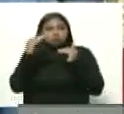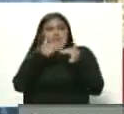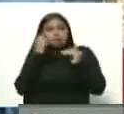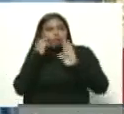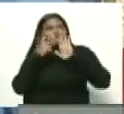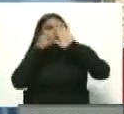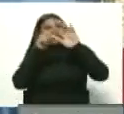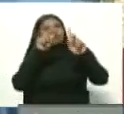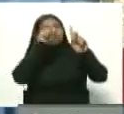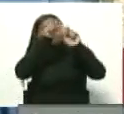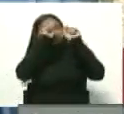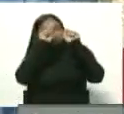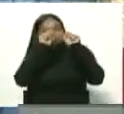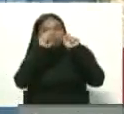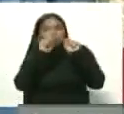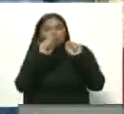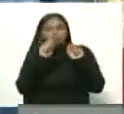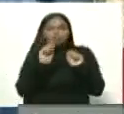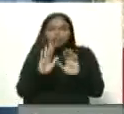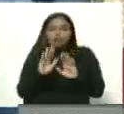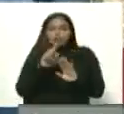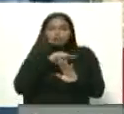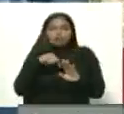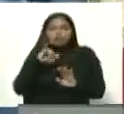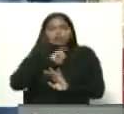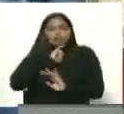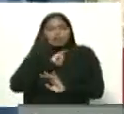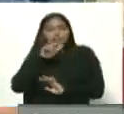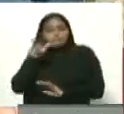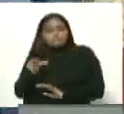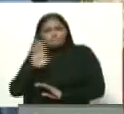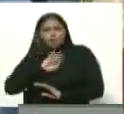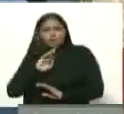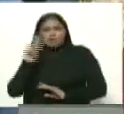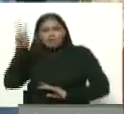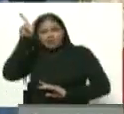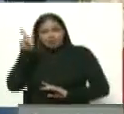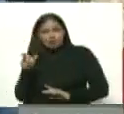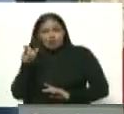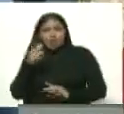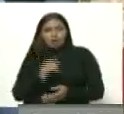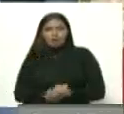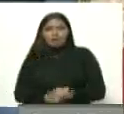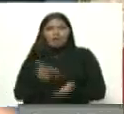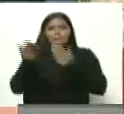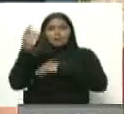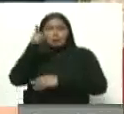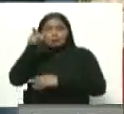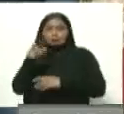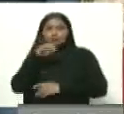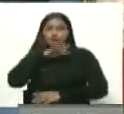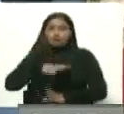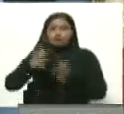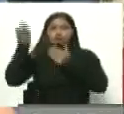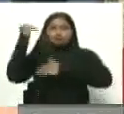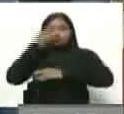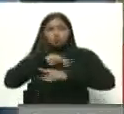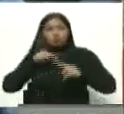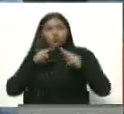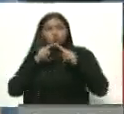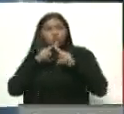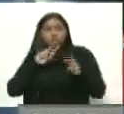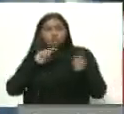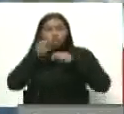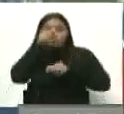la nuez de la identidad del venezolano. Es más que una figura histórica, es una figura histórica